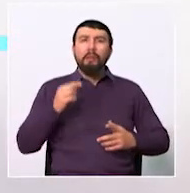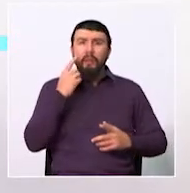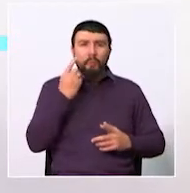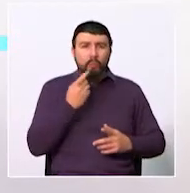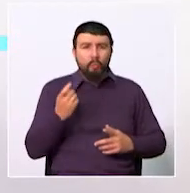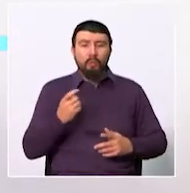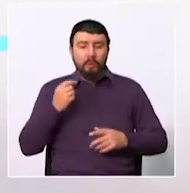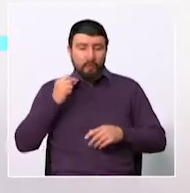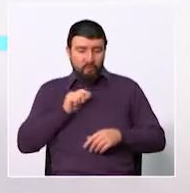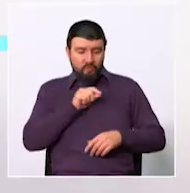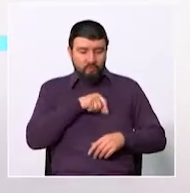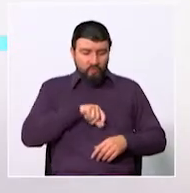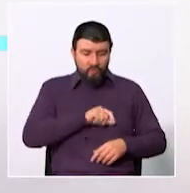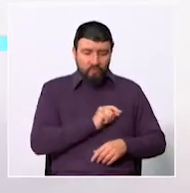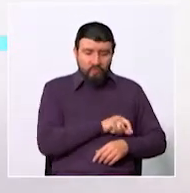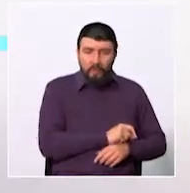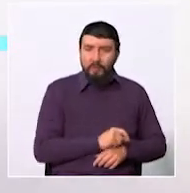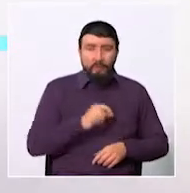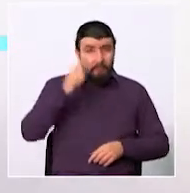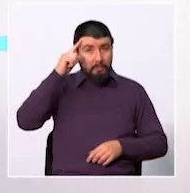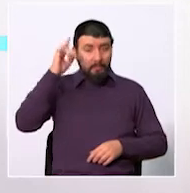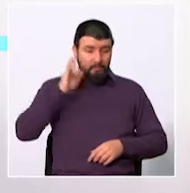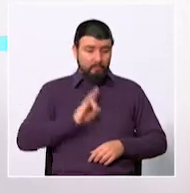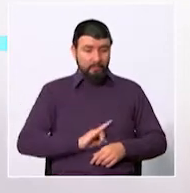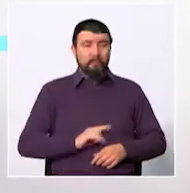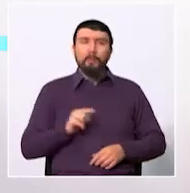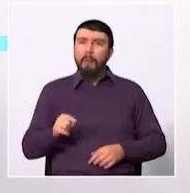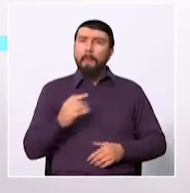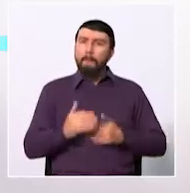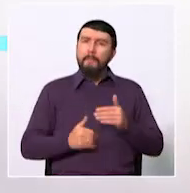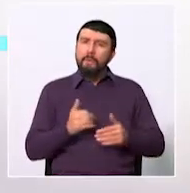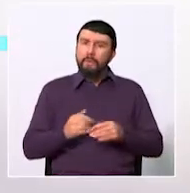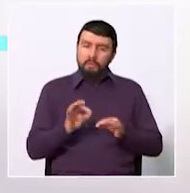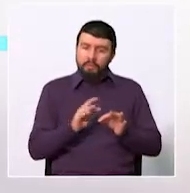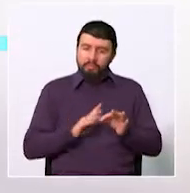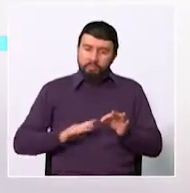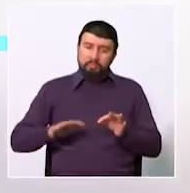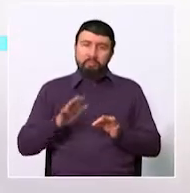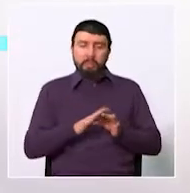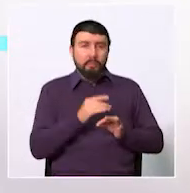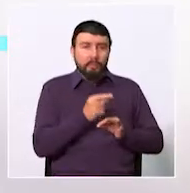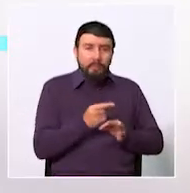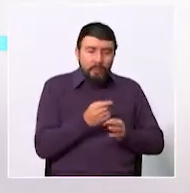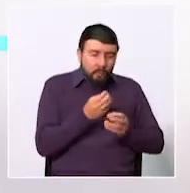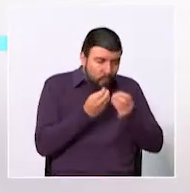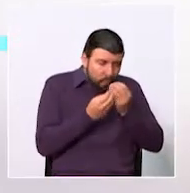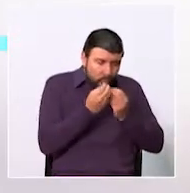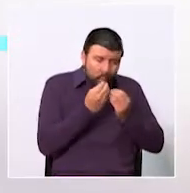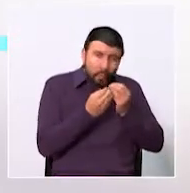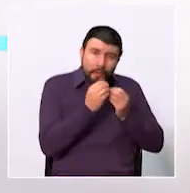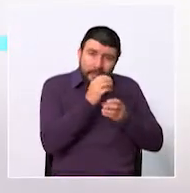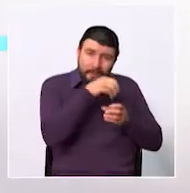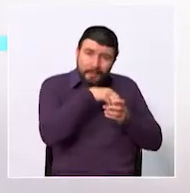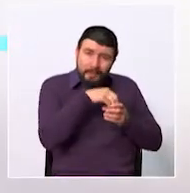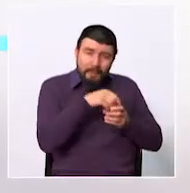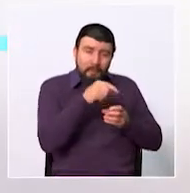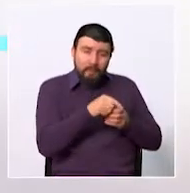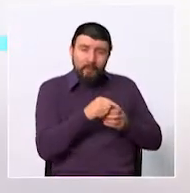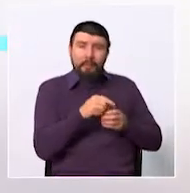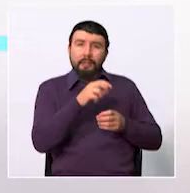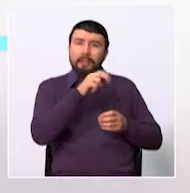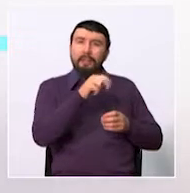del nervio digamos que ese proceso viral como que se va comiendo la capita que que cubre el nervio como el cachito del